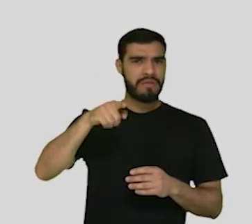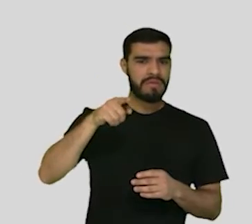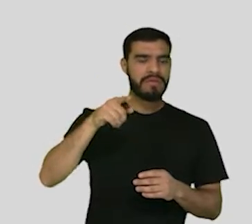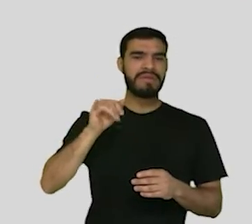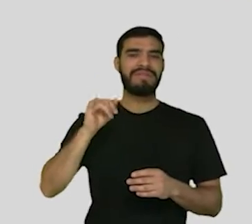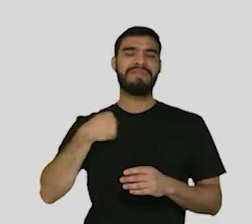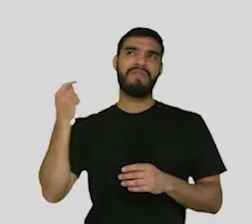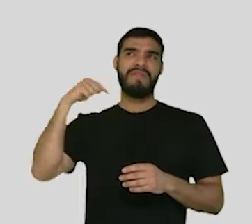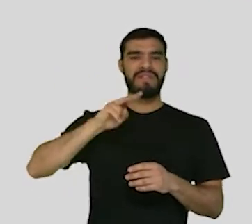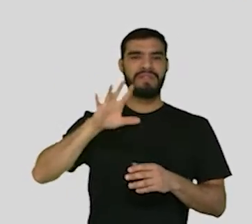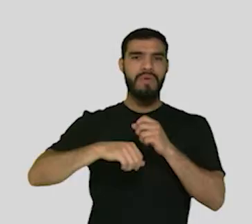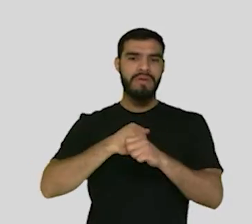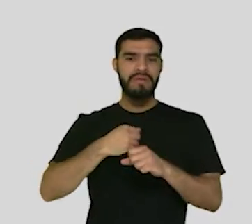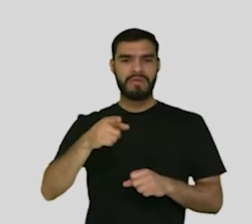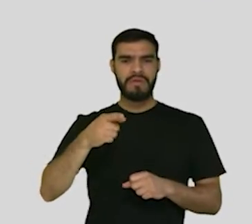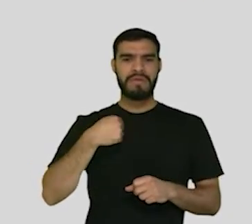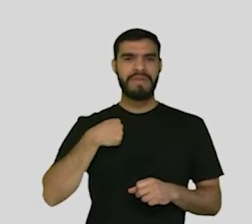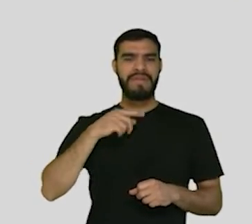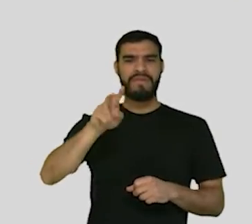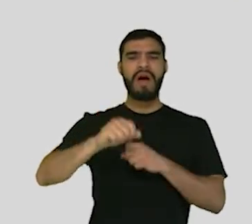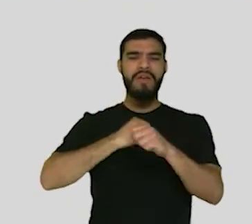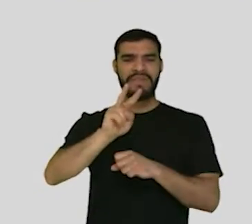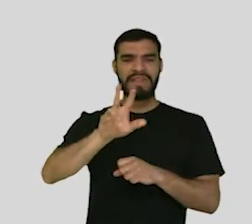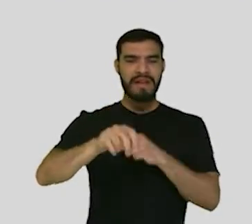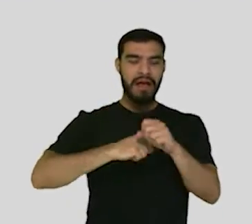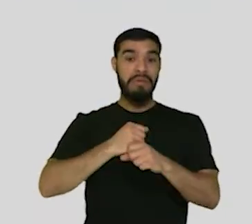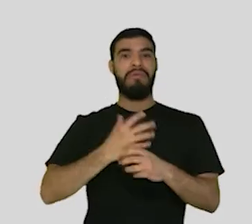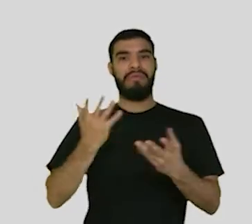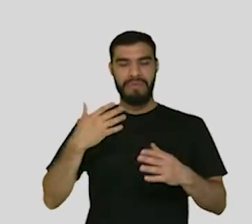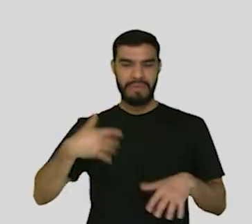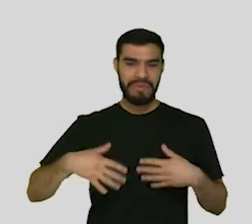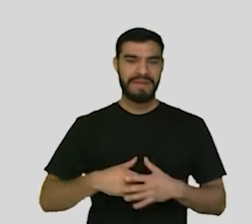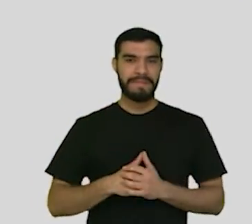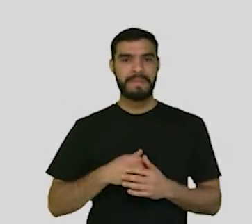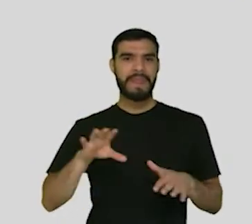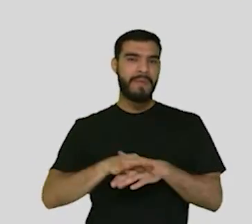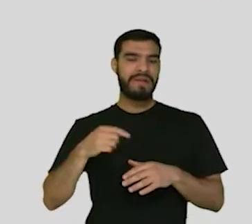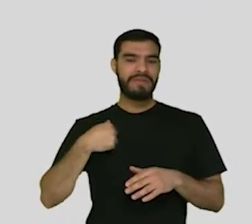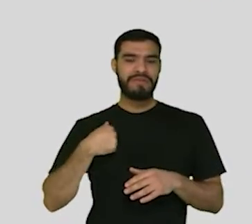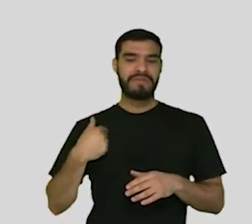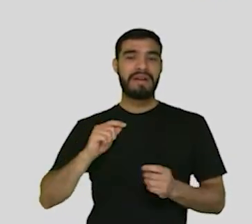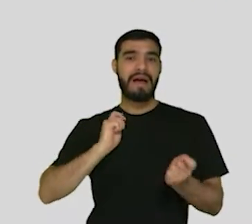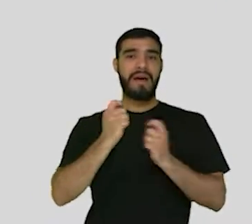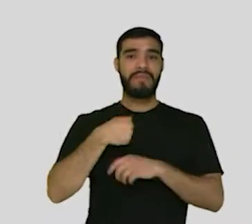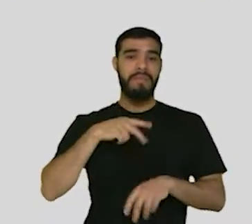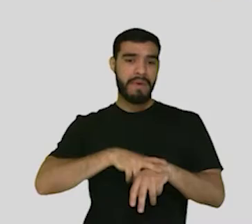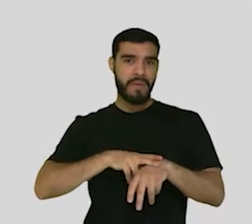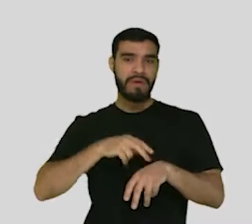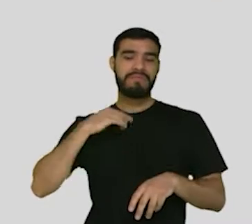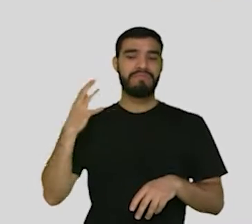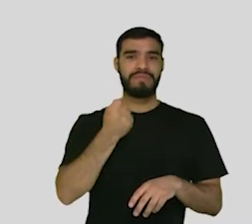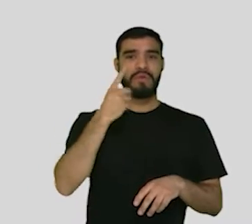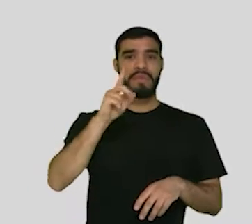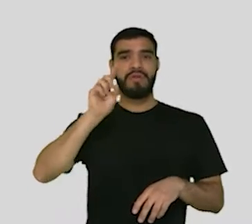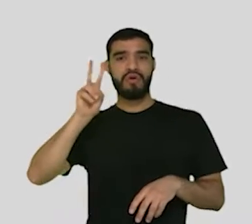años. Tengo se paraguaya, vende jehuija, epitimita cuñada, 23 años de coagüe. Entonces, sí, me nacionalicé en el año 2012, obtuve